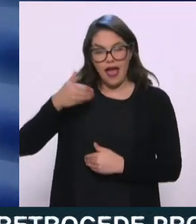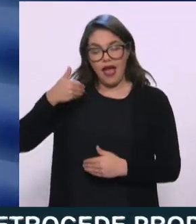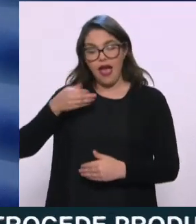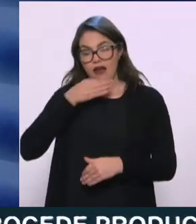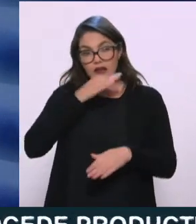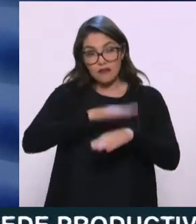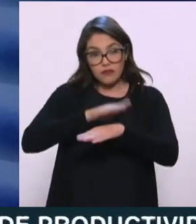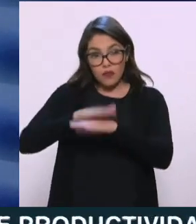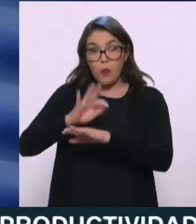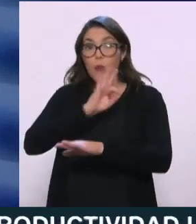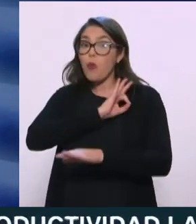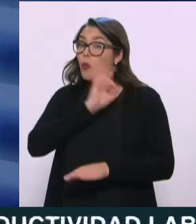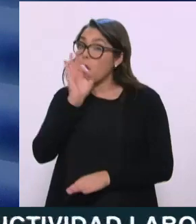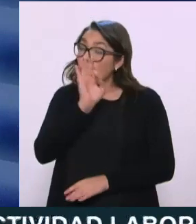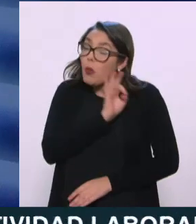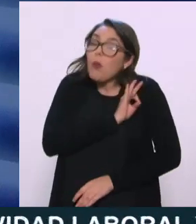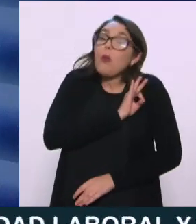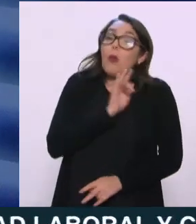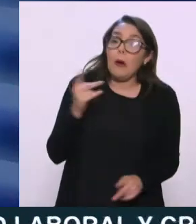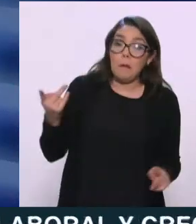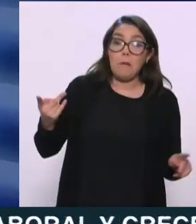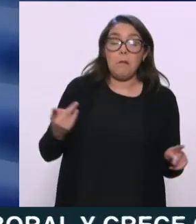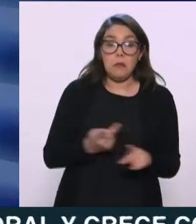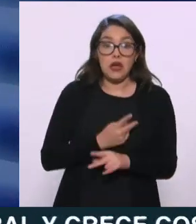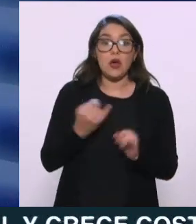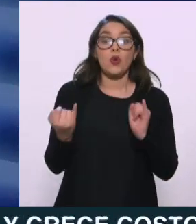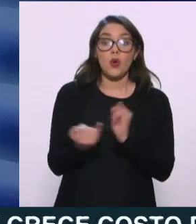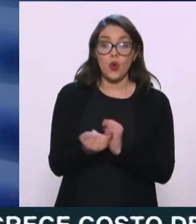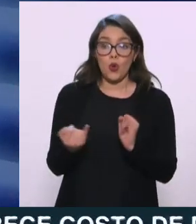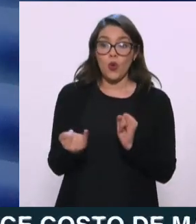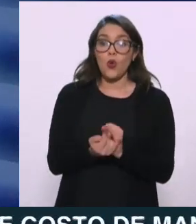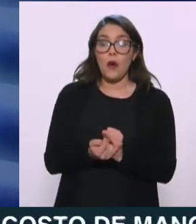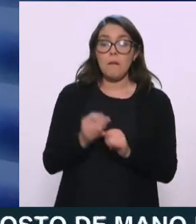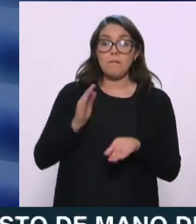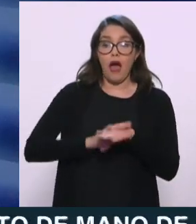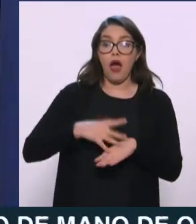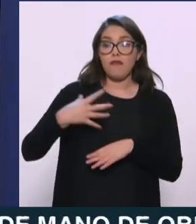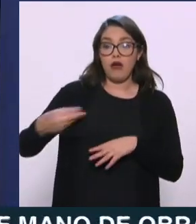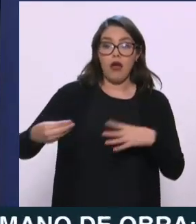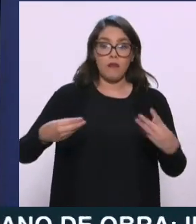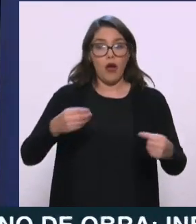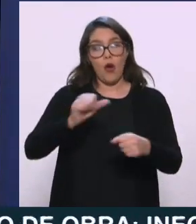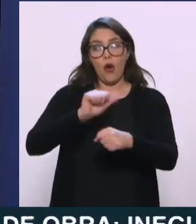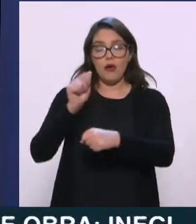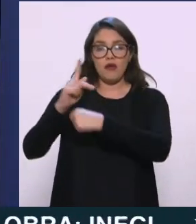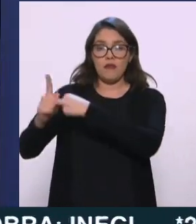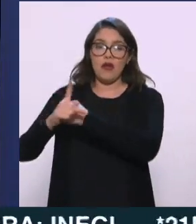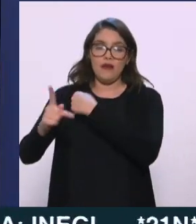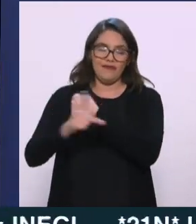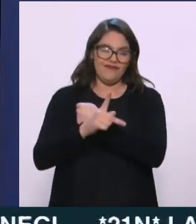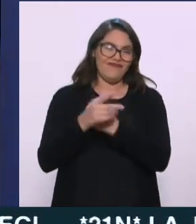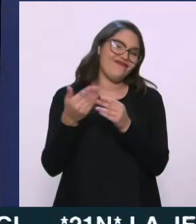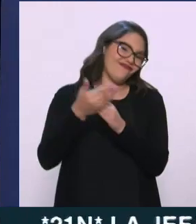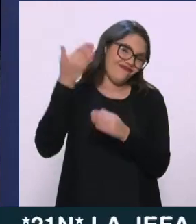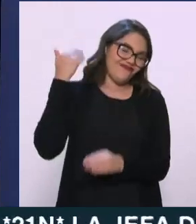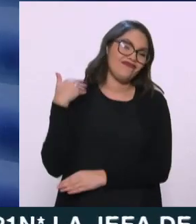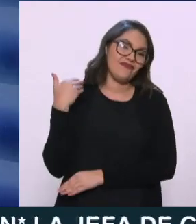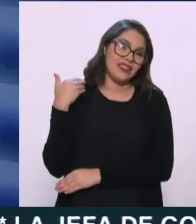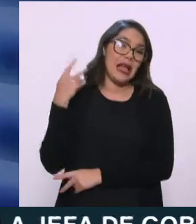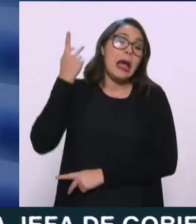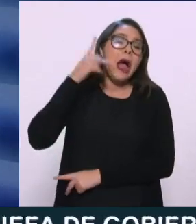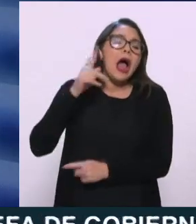puede suceder que no se contenga en estos países y la transmisión avance hacia otros países. Lo que ocurre es que